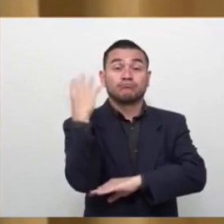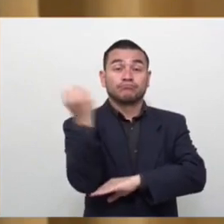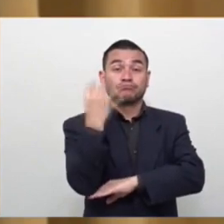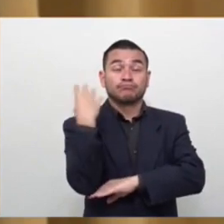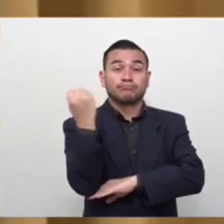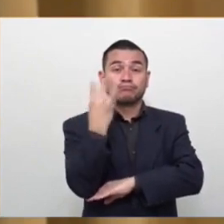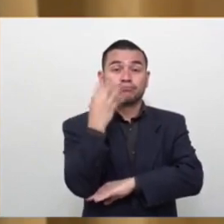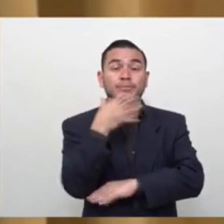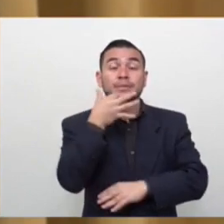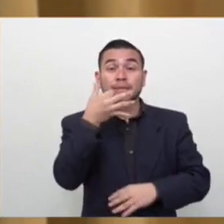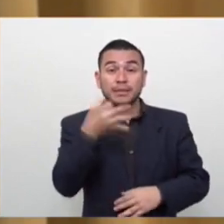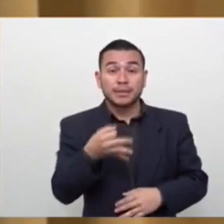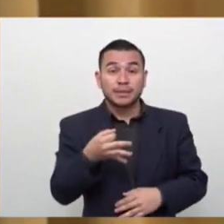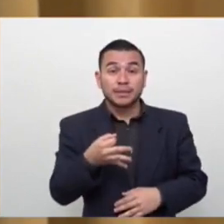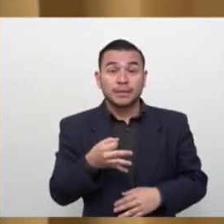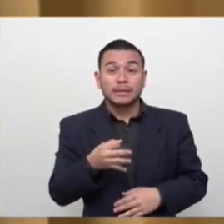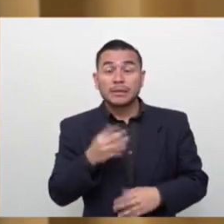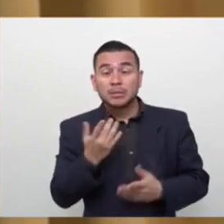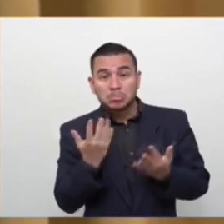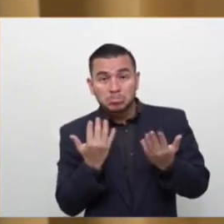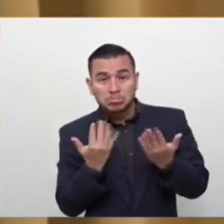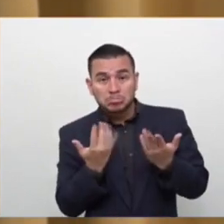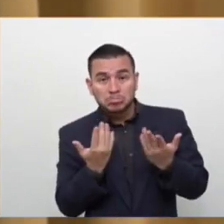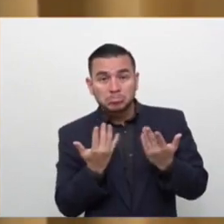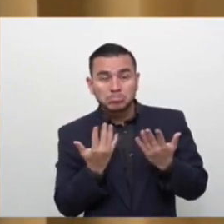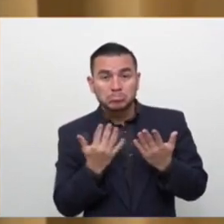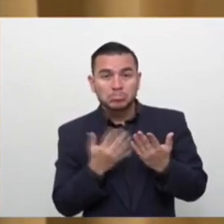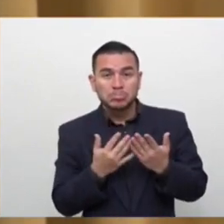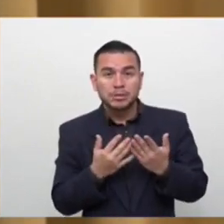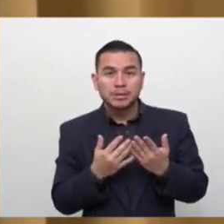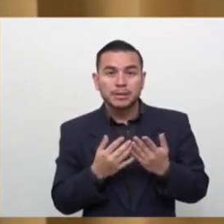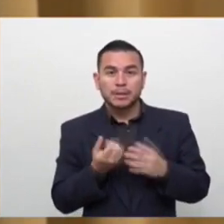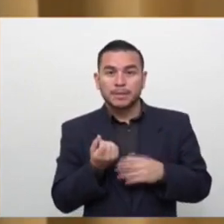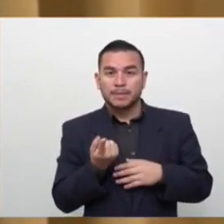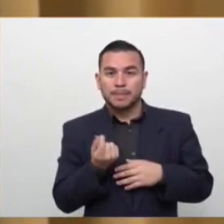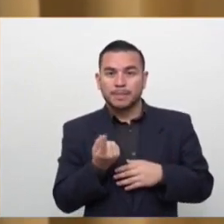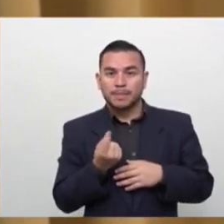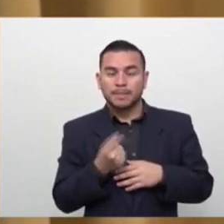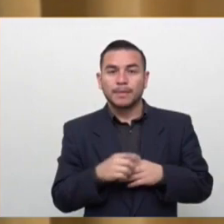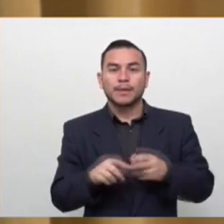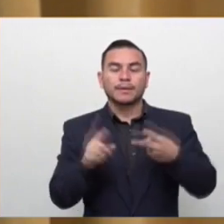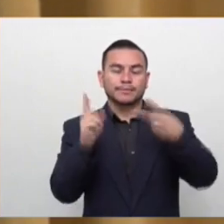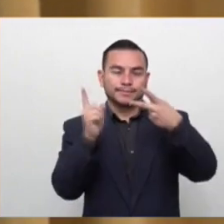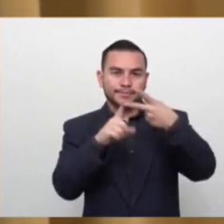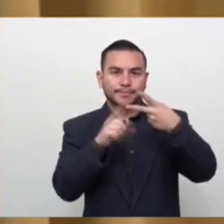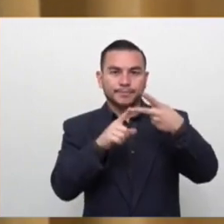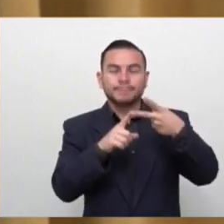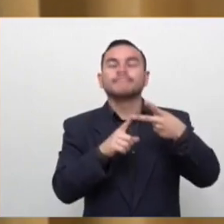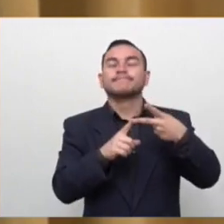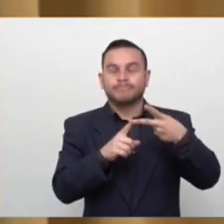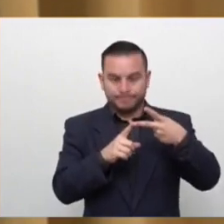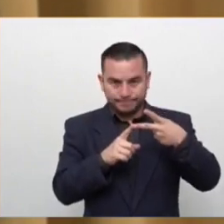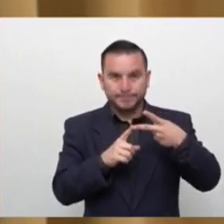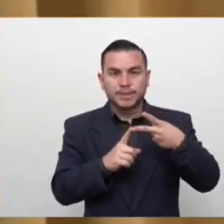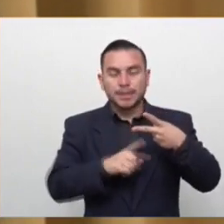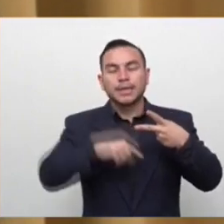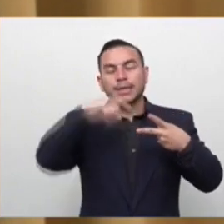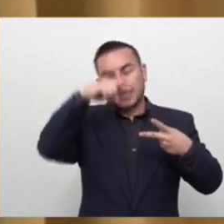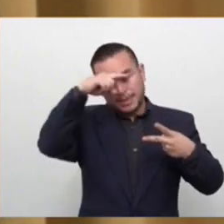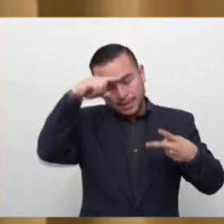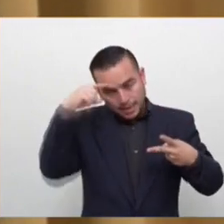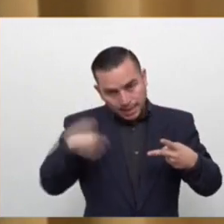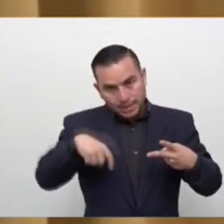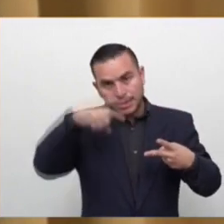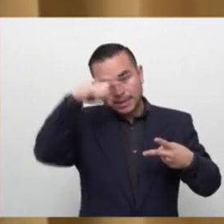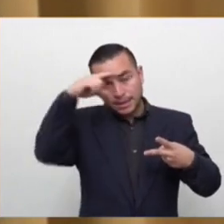estamos esperando digamos el desembolso de haika y segundo efectivamente estamos trabajando